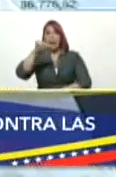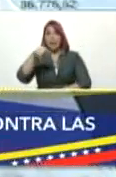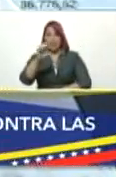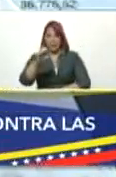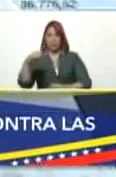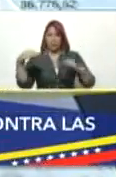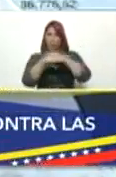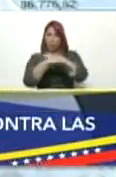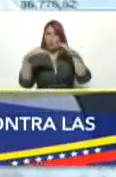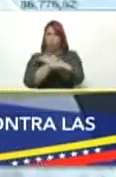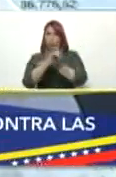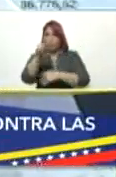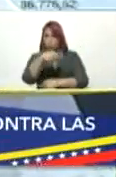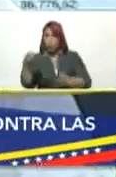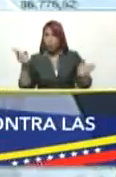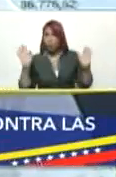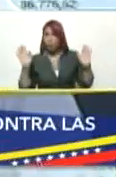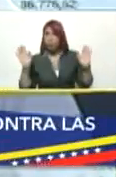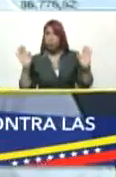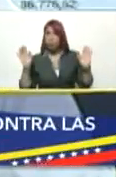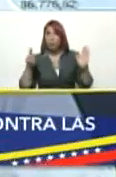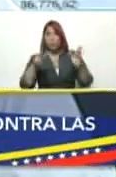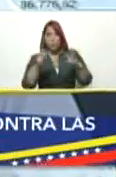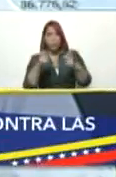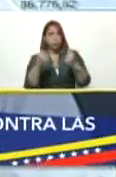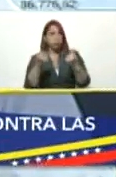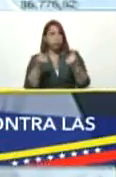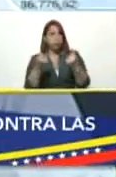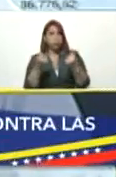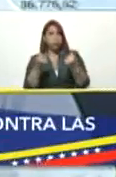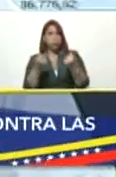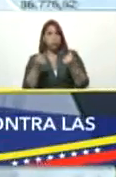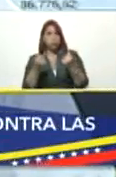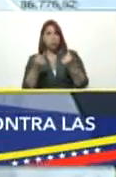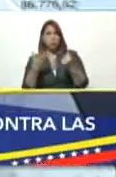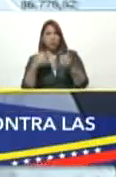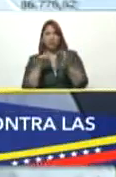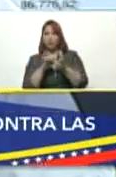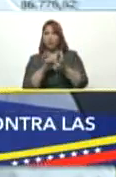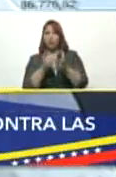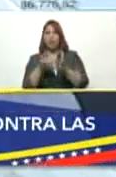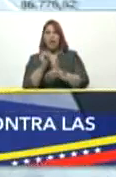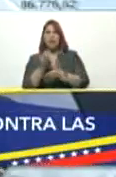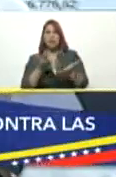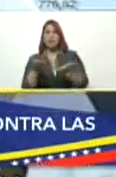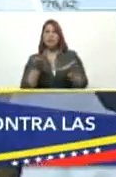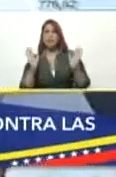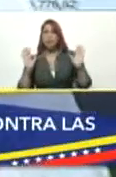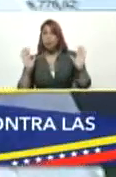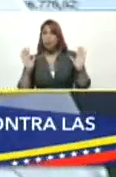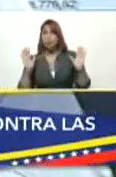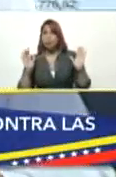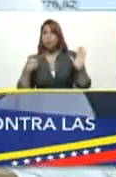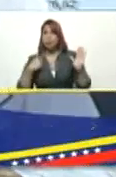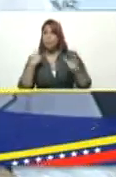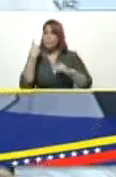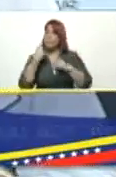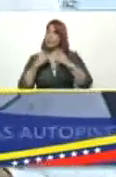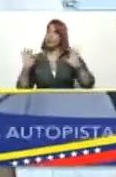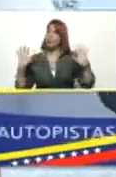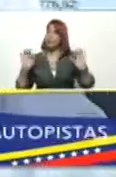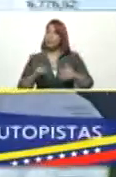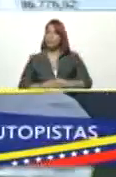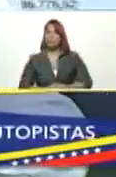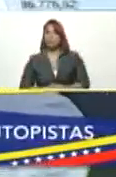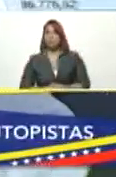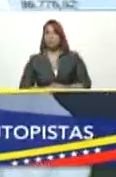¿Sí o no? Y si se cobra peaje, ¿dónde está el servicio? Es lo que yo me pregunto con el pueblo.